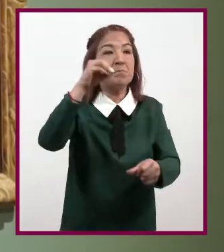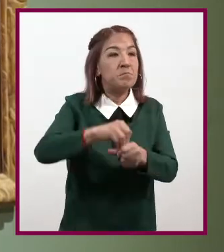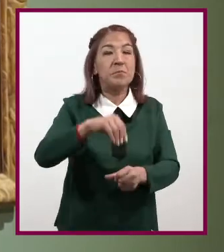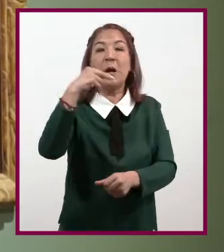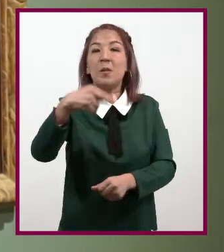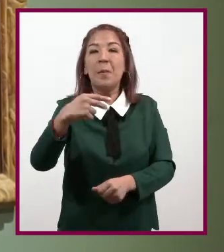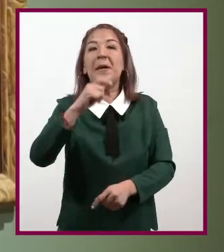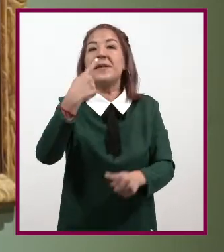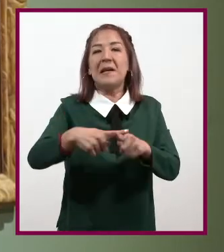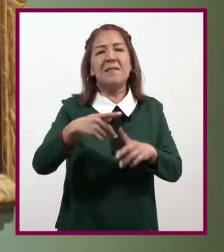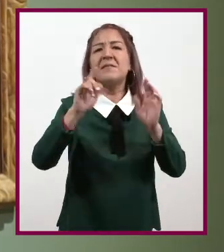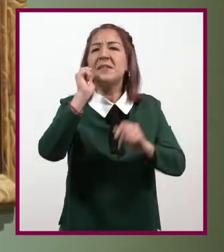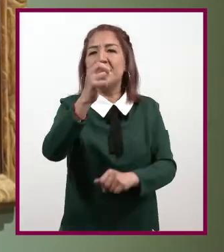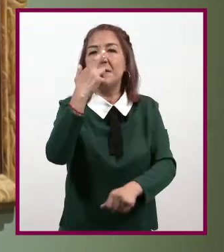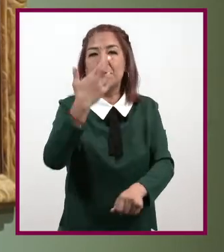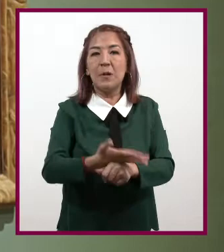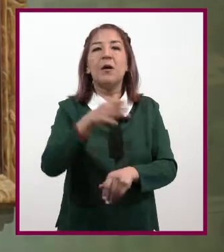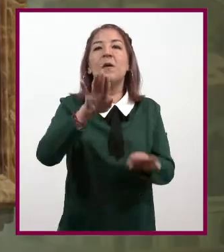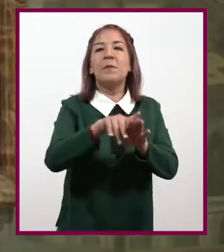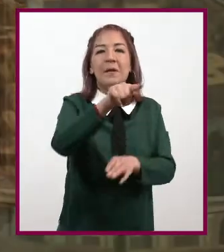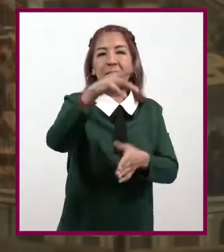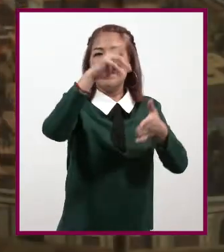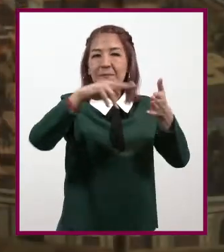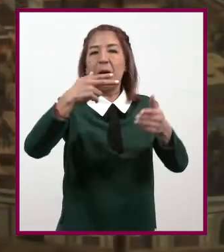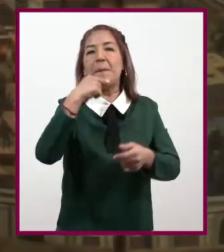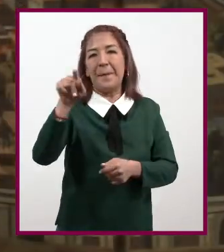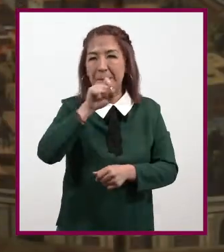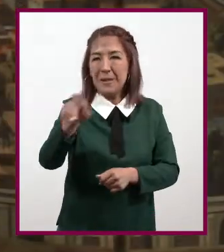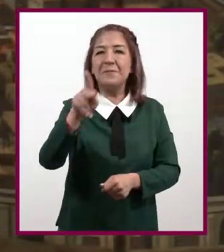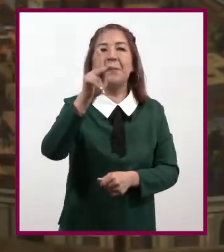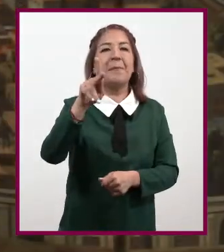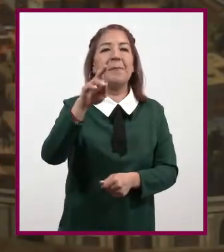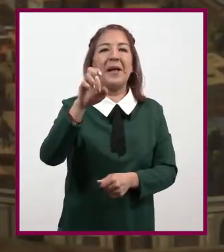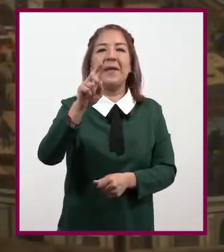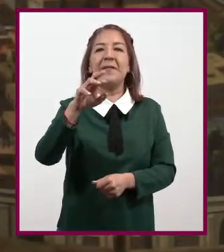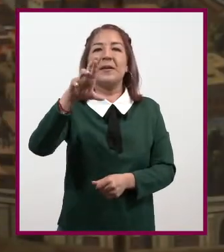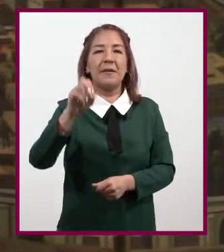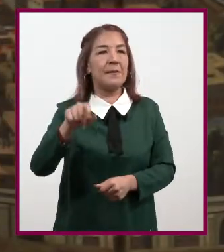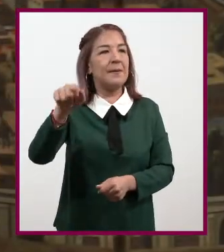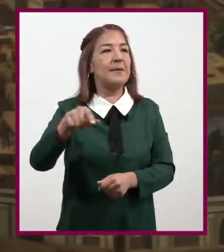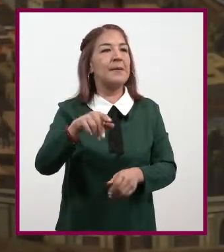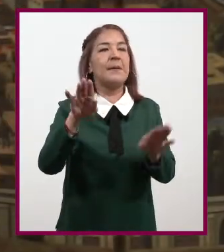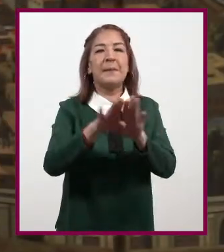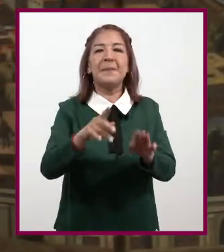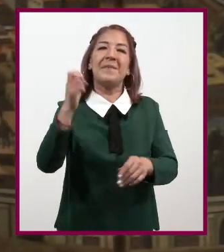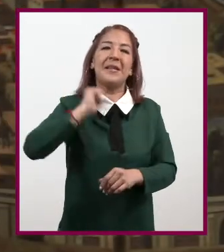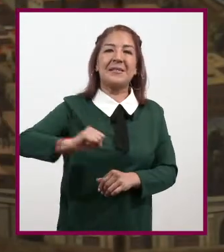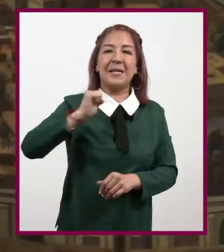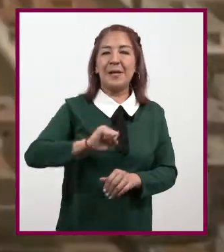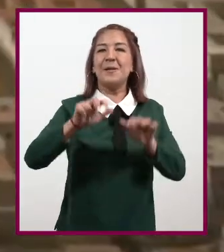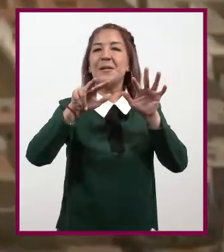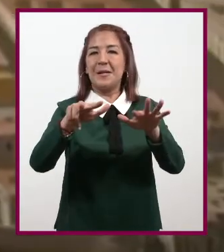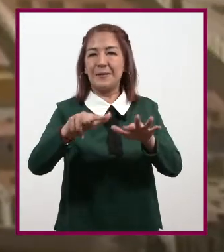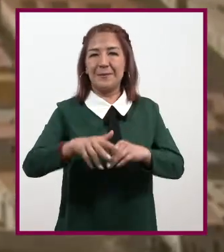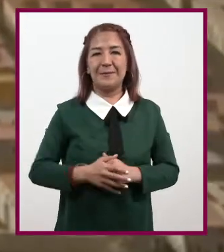ser atribuible a los pinceles de Pedro de Villegas, pues en los albores del siglo